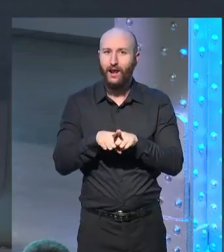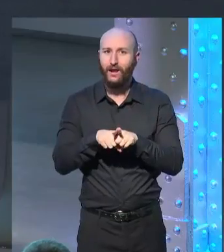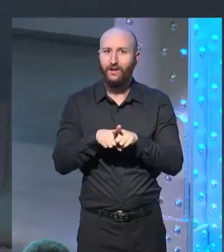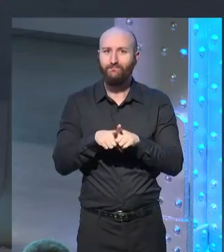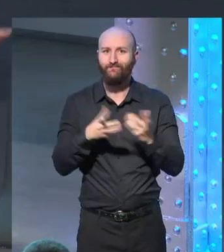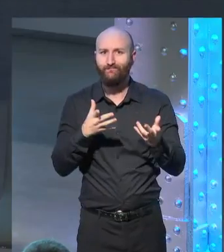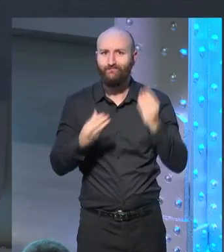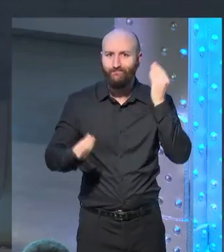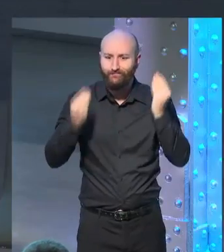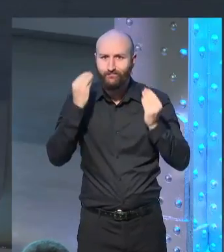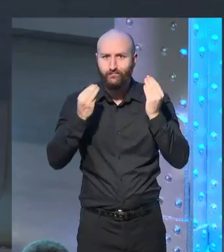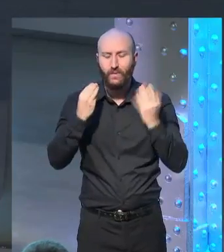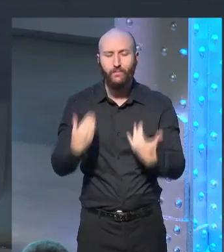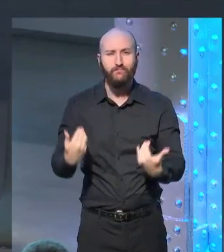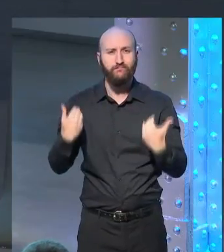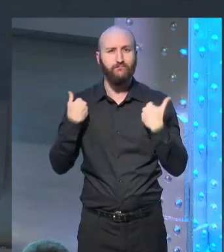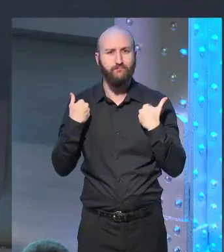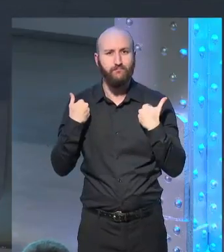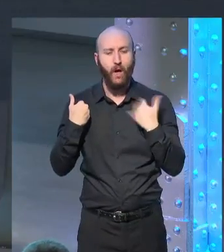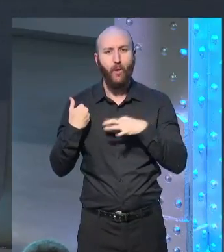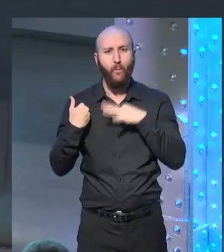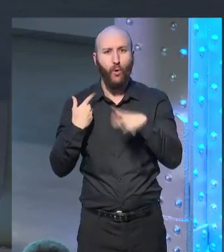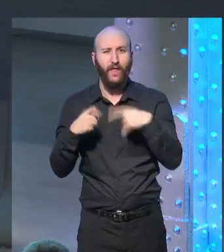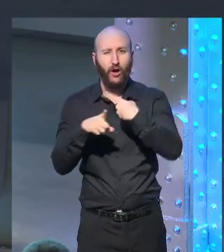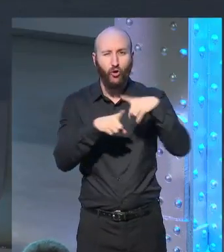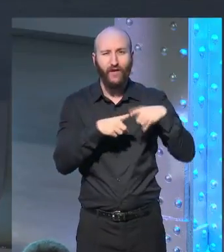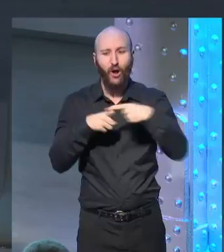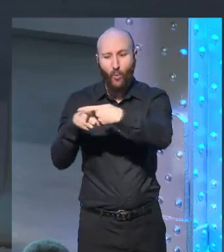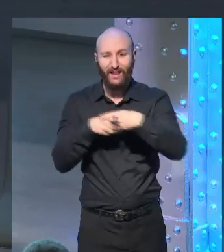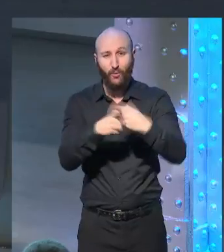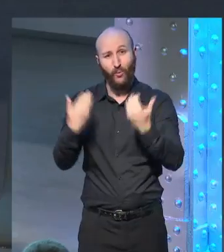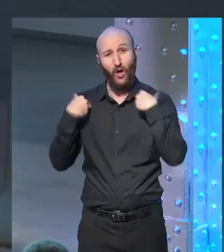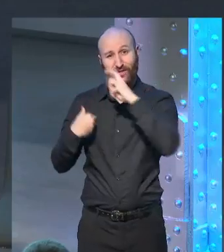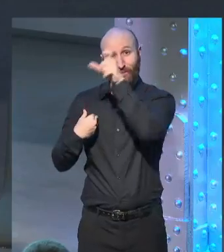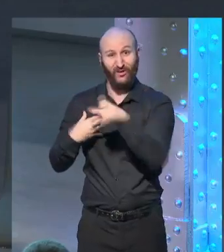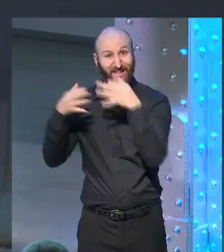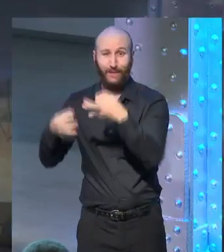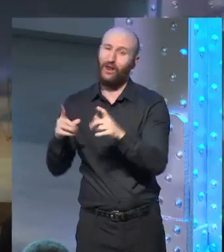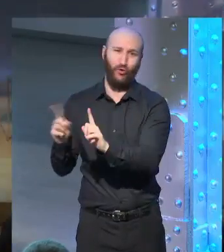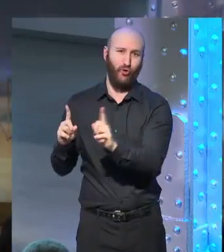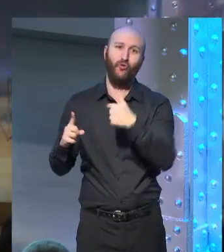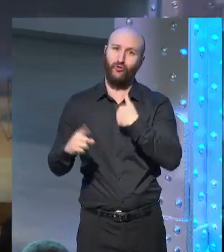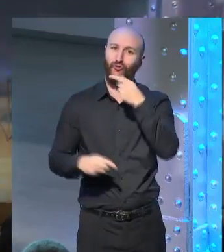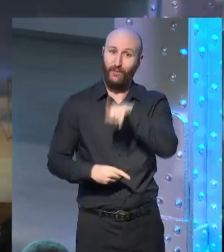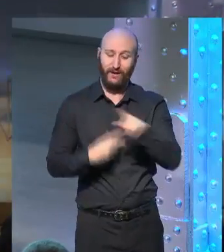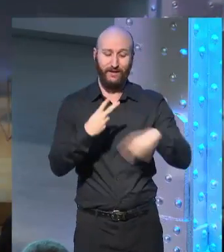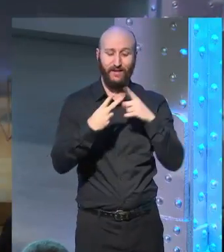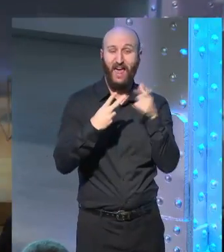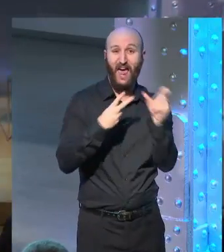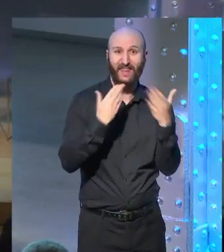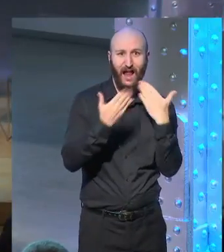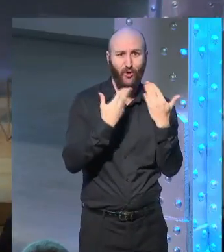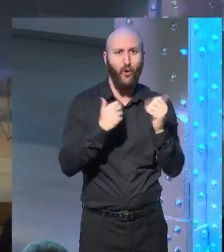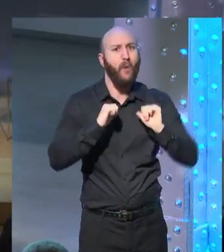que la responsabilidad de lo que pueda pasar con lo que compartimos la tienen otros. Y el diálogo nos cuesta llevarlo a cabo,